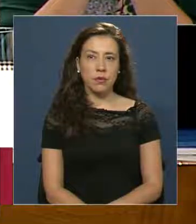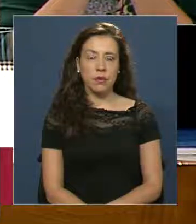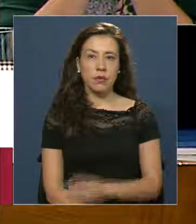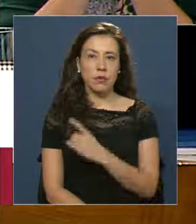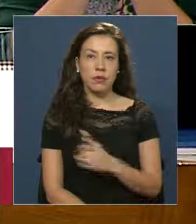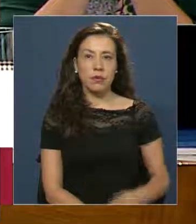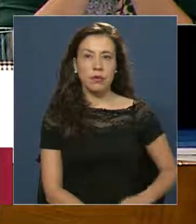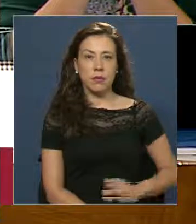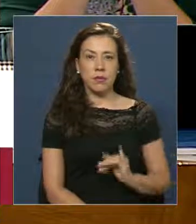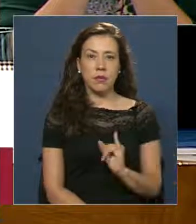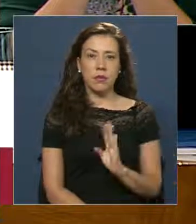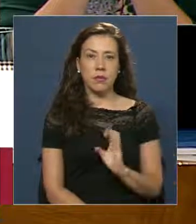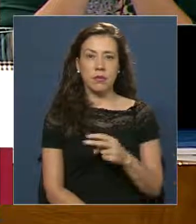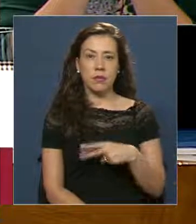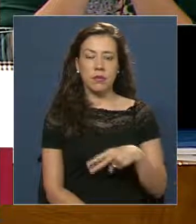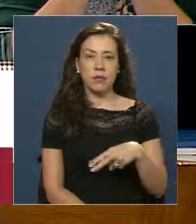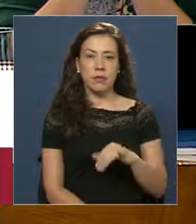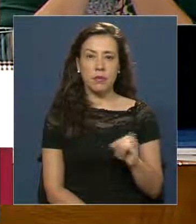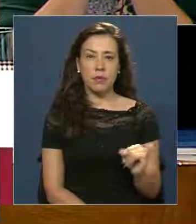Diputado Ibáñez, don Diego.